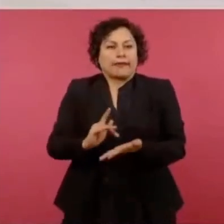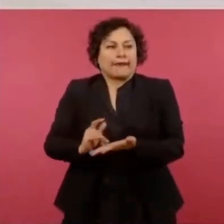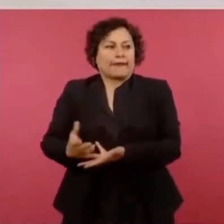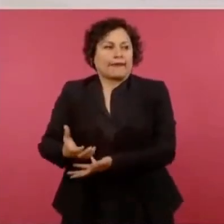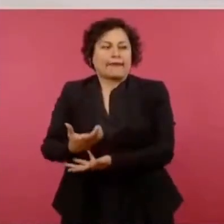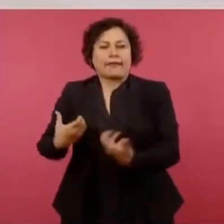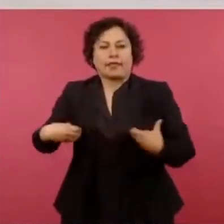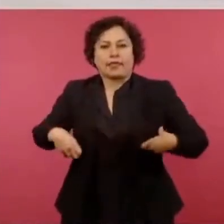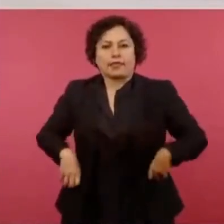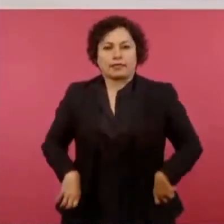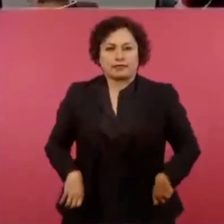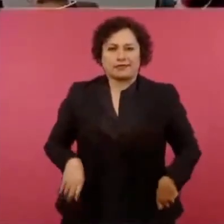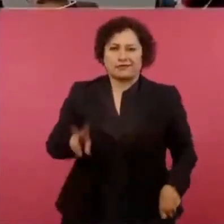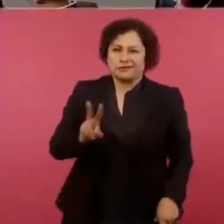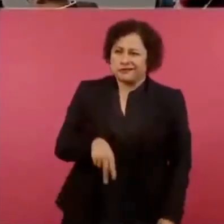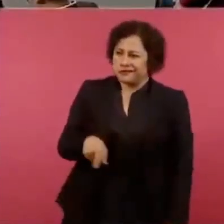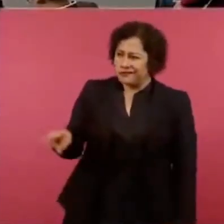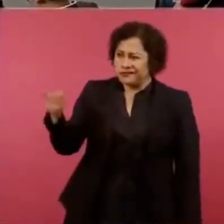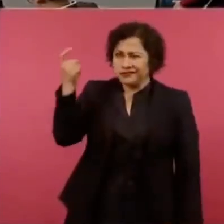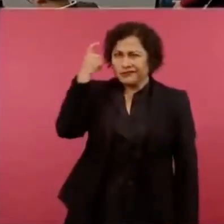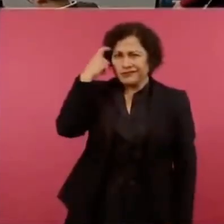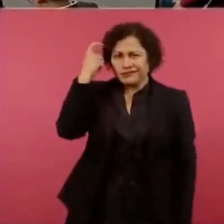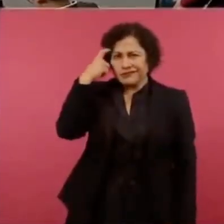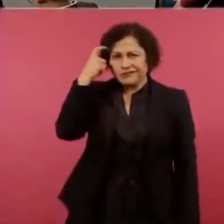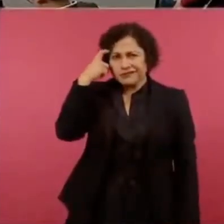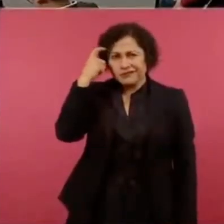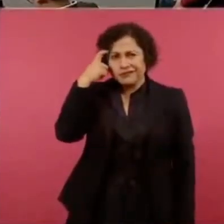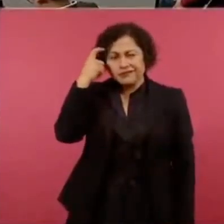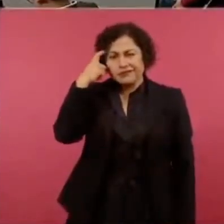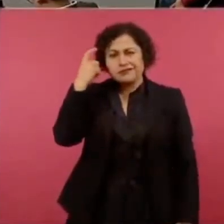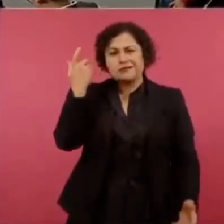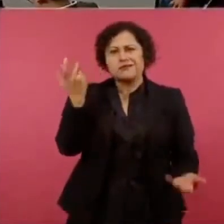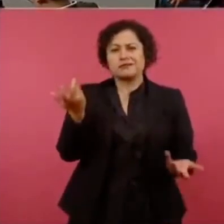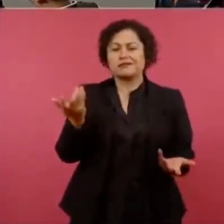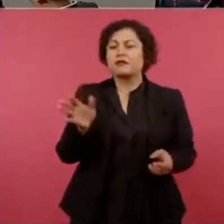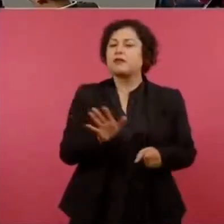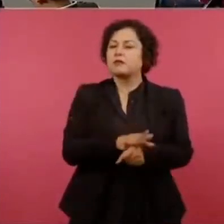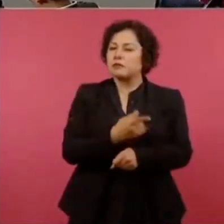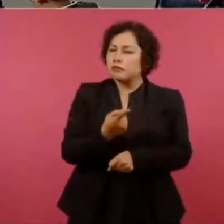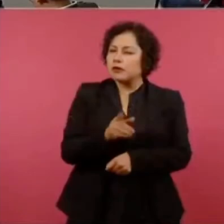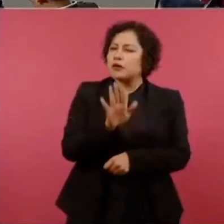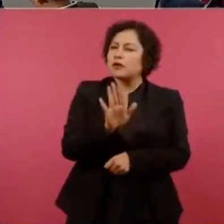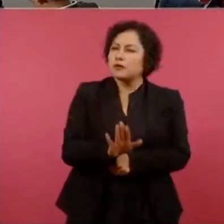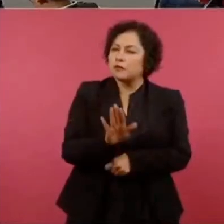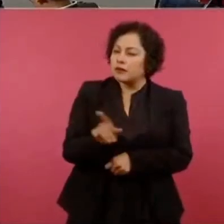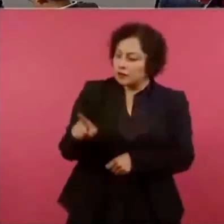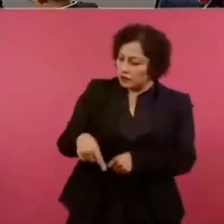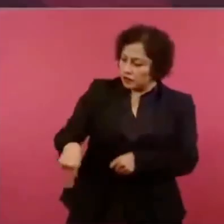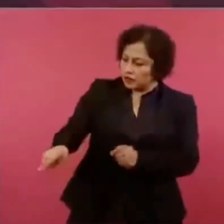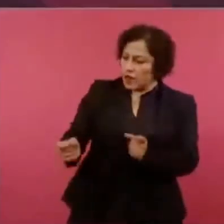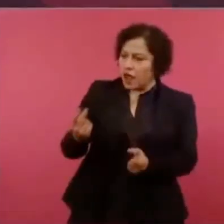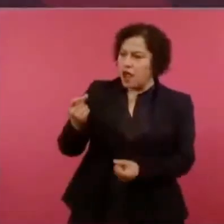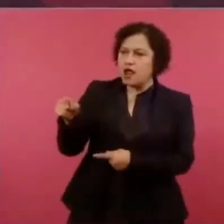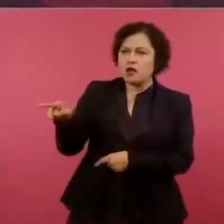totalmente inconsciente, porque padecen algunos una especie de enajenación,